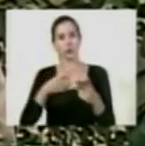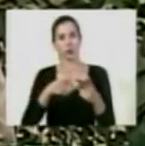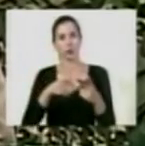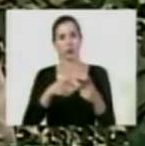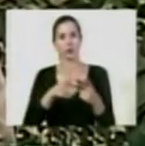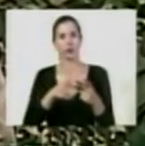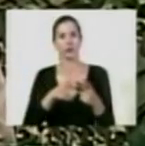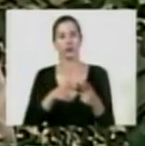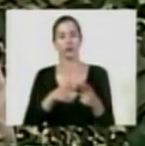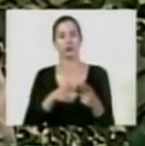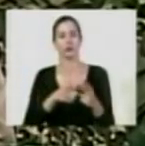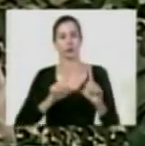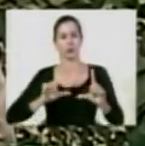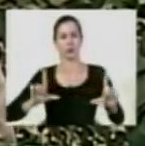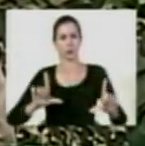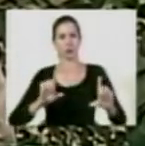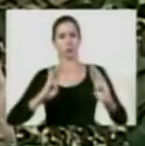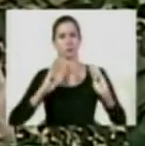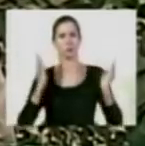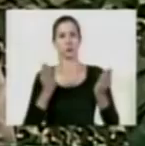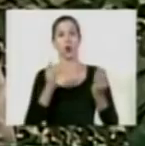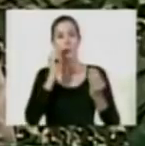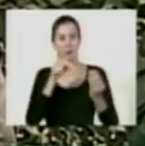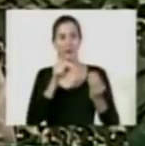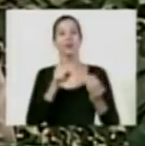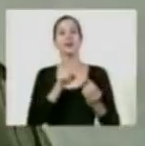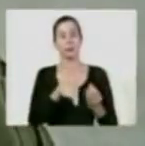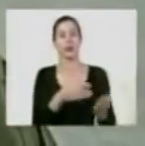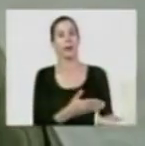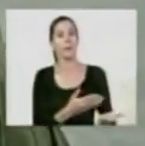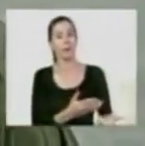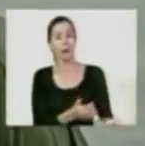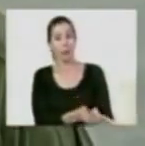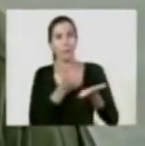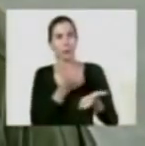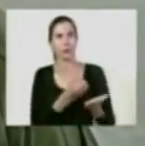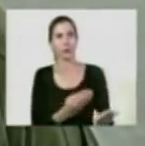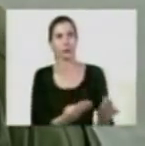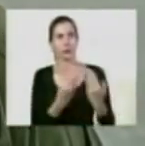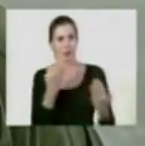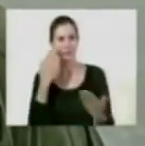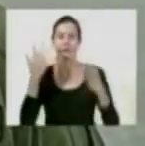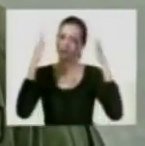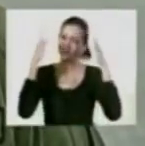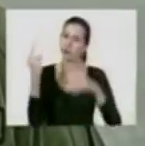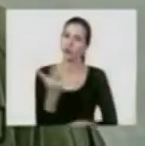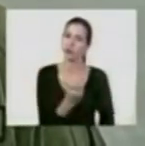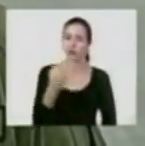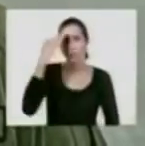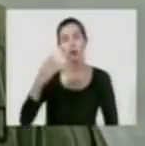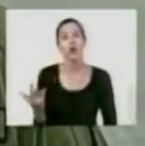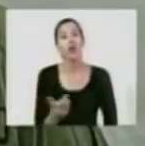el general de brigada Eduardo José Córcega Colmenar. Además, un aplauso a todos los soldados que nos